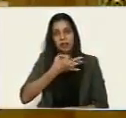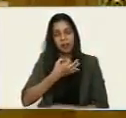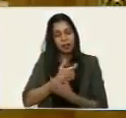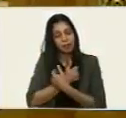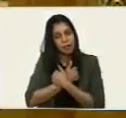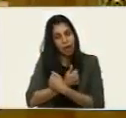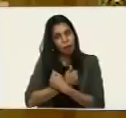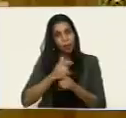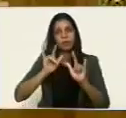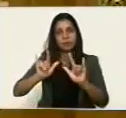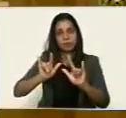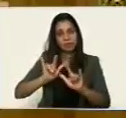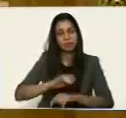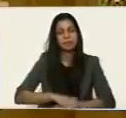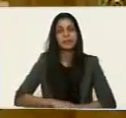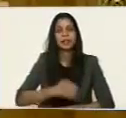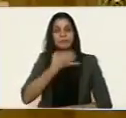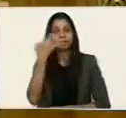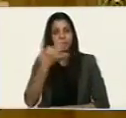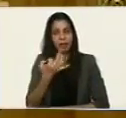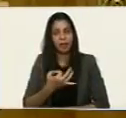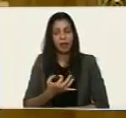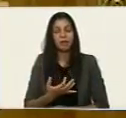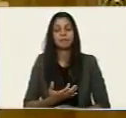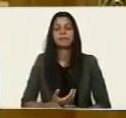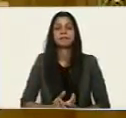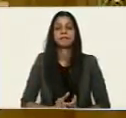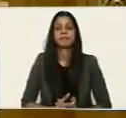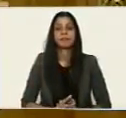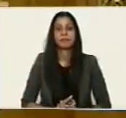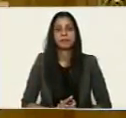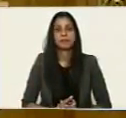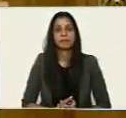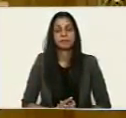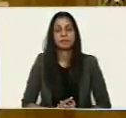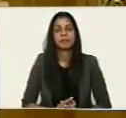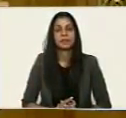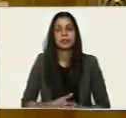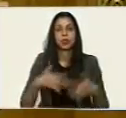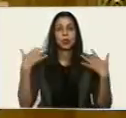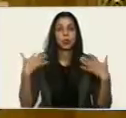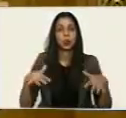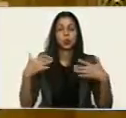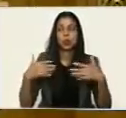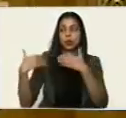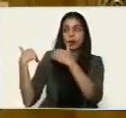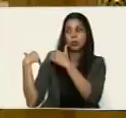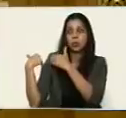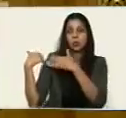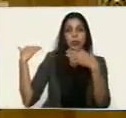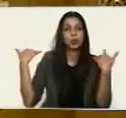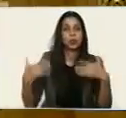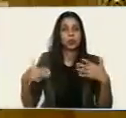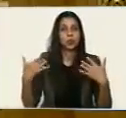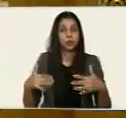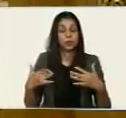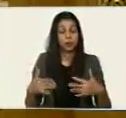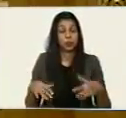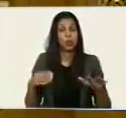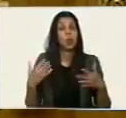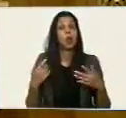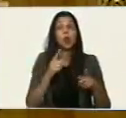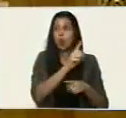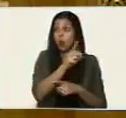cariño. En verdad, un gran compromiso, ¿no?, en el cual se han